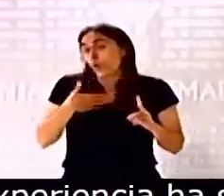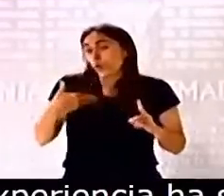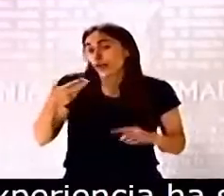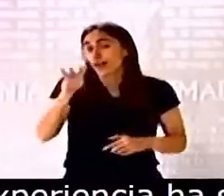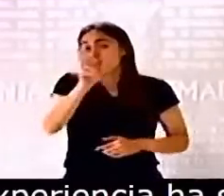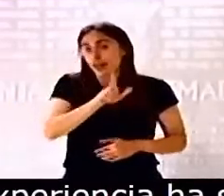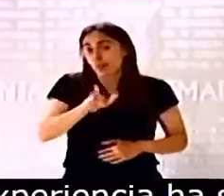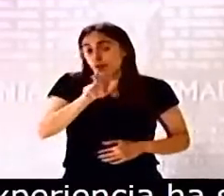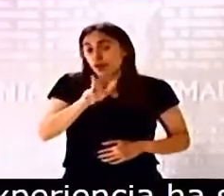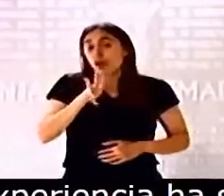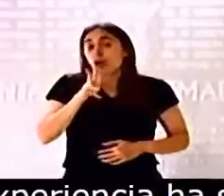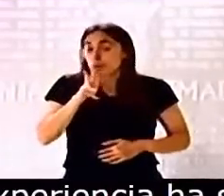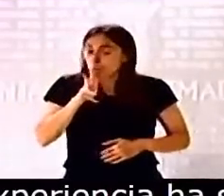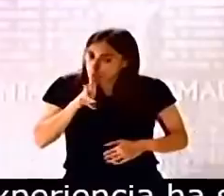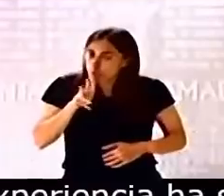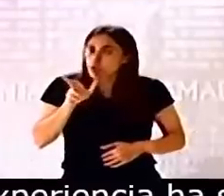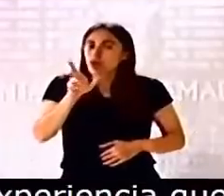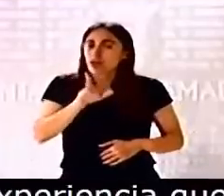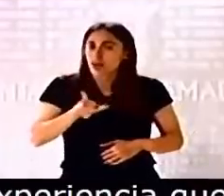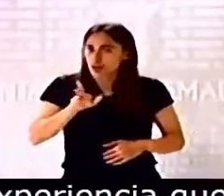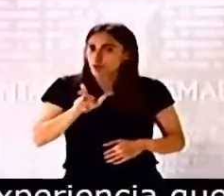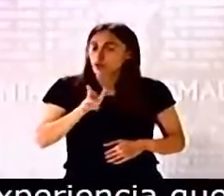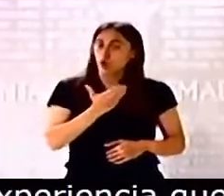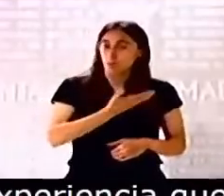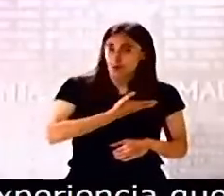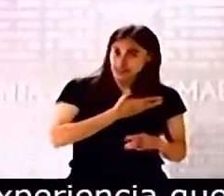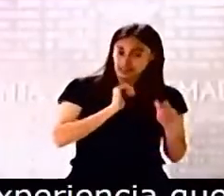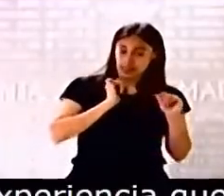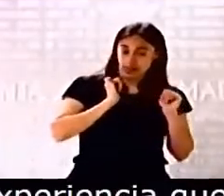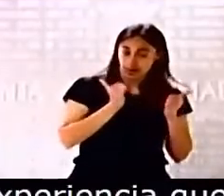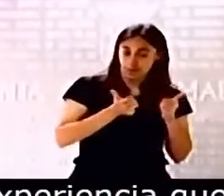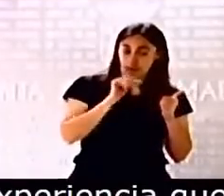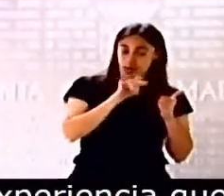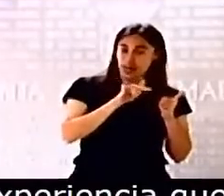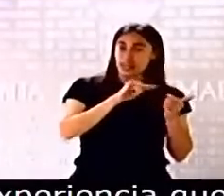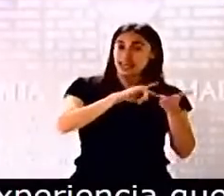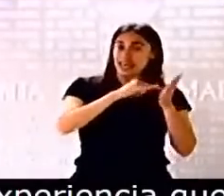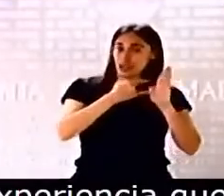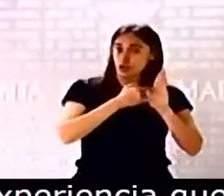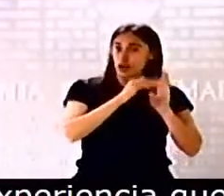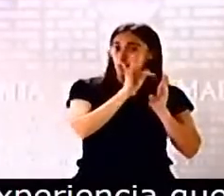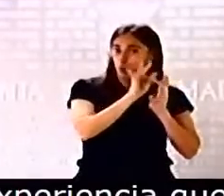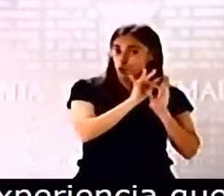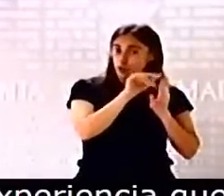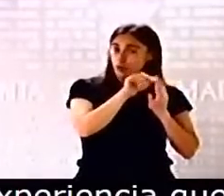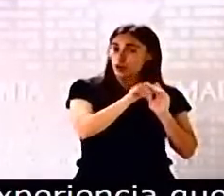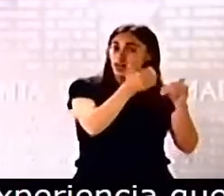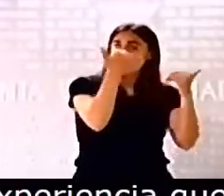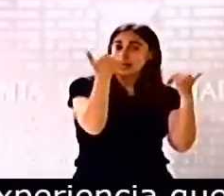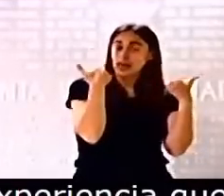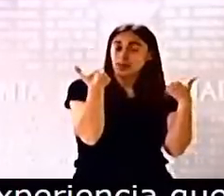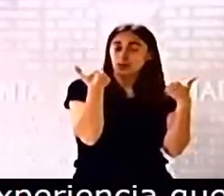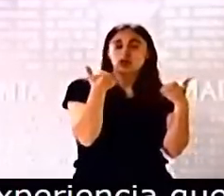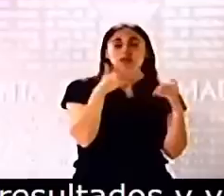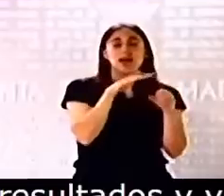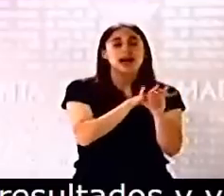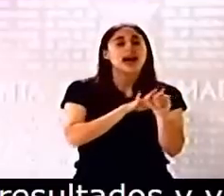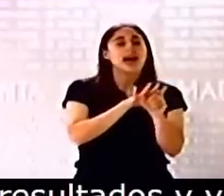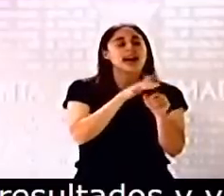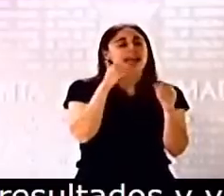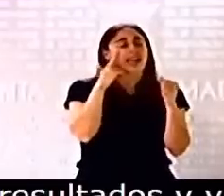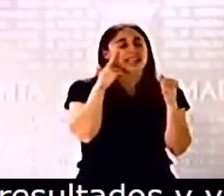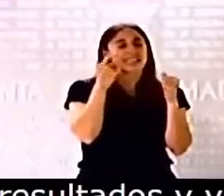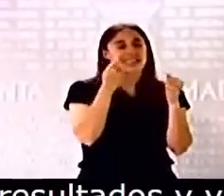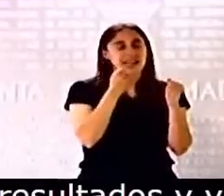que comenzó en el área de salud de Plasencia con buenos resultados, y ya nos informó el gerente del área de salud de Plasencia en este